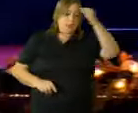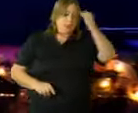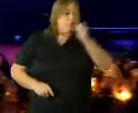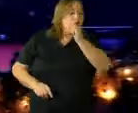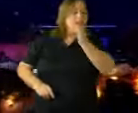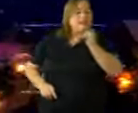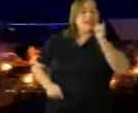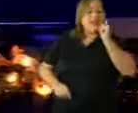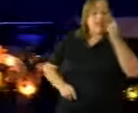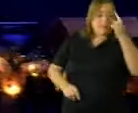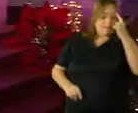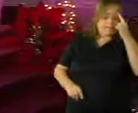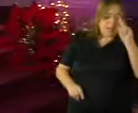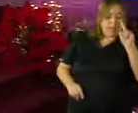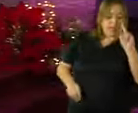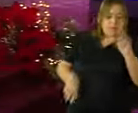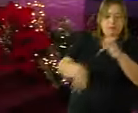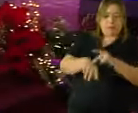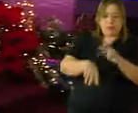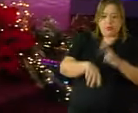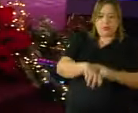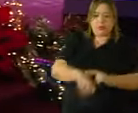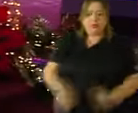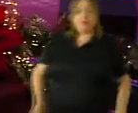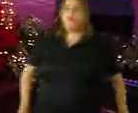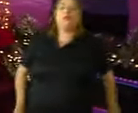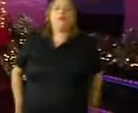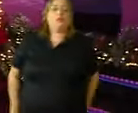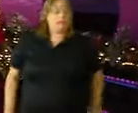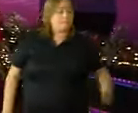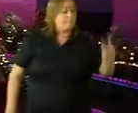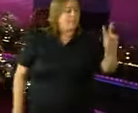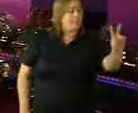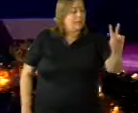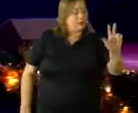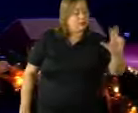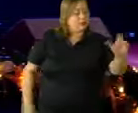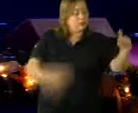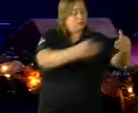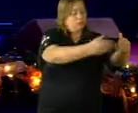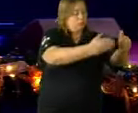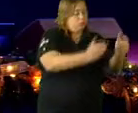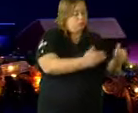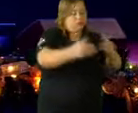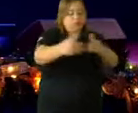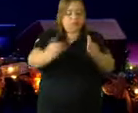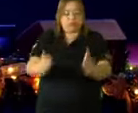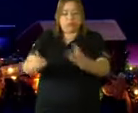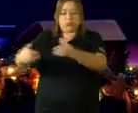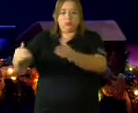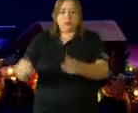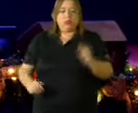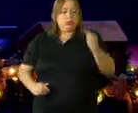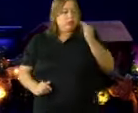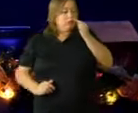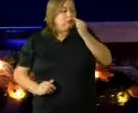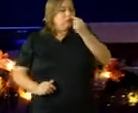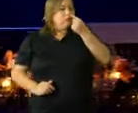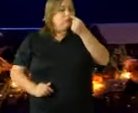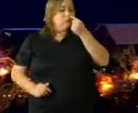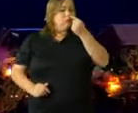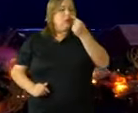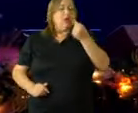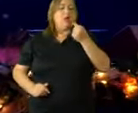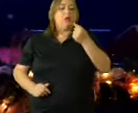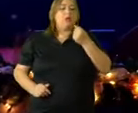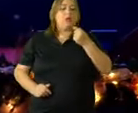este pueblo, hermano, no eran 1 ni 2, como 25 cubículos, y pasamos todos, y nos metieron el palito, y por aquí, por la